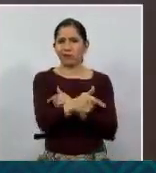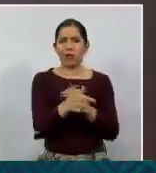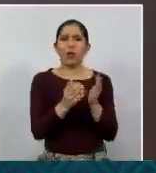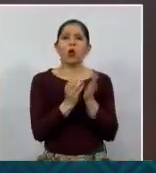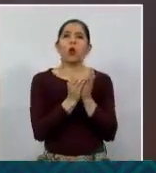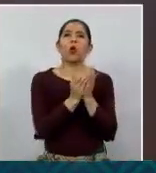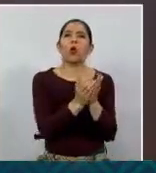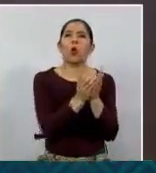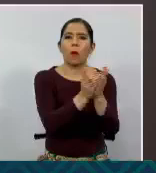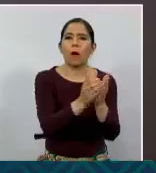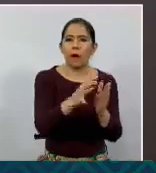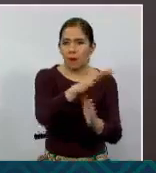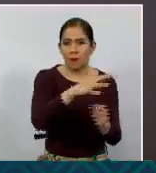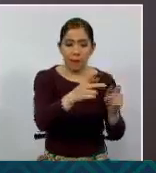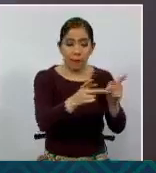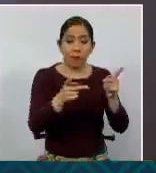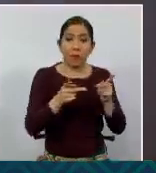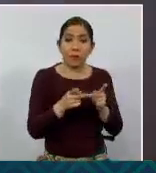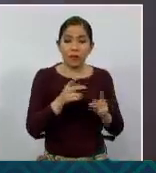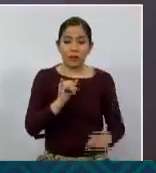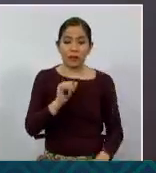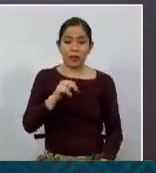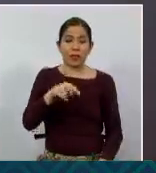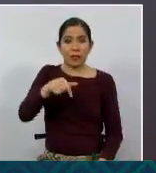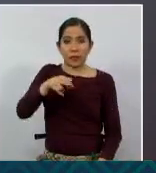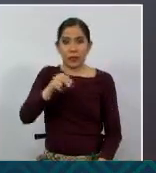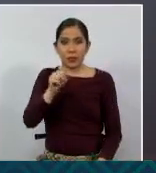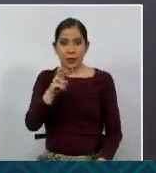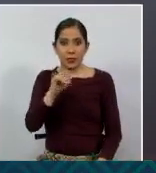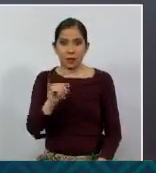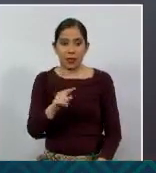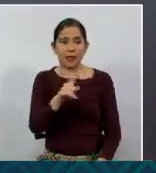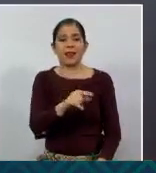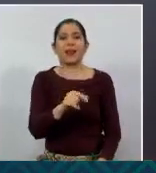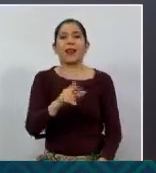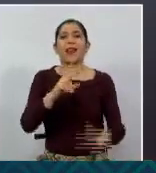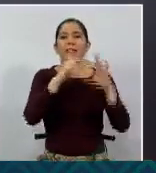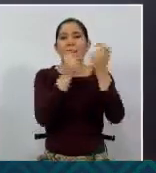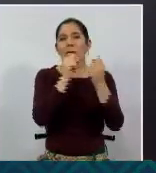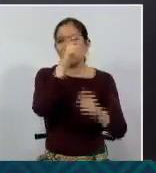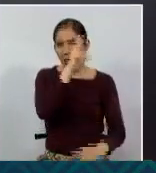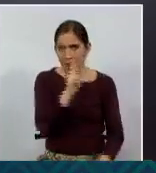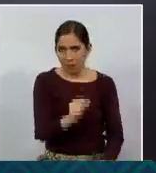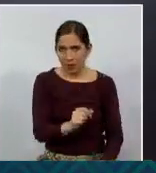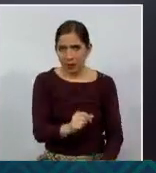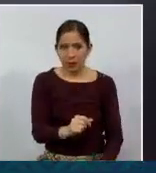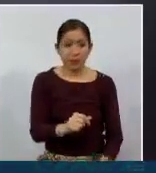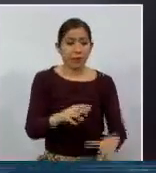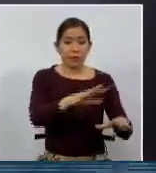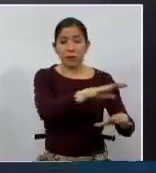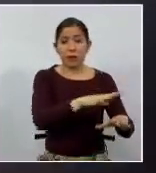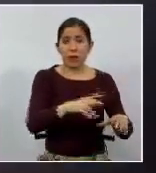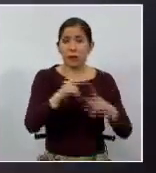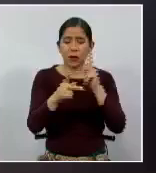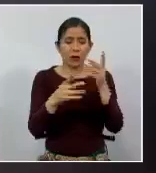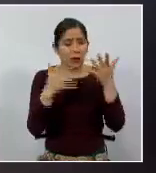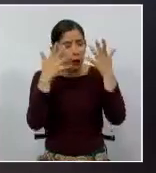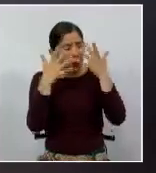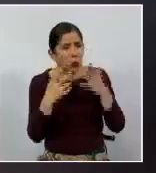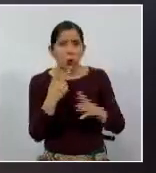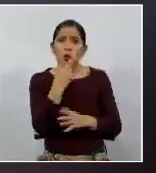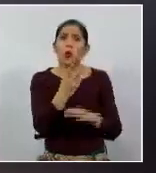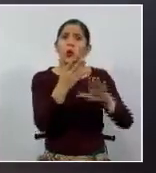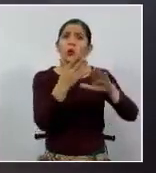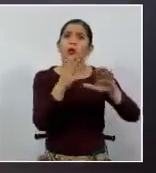Copacabana, en la provincia Inquisivi, del departamento de La Paz. La comunidad enterró a los menores que perdieron la vida el pasado